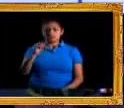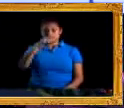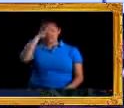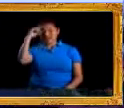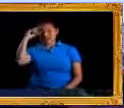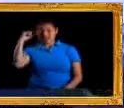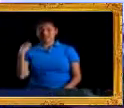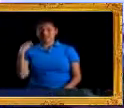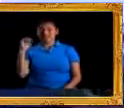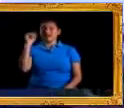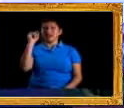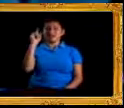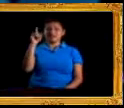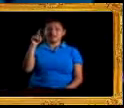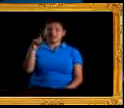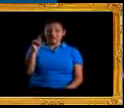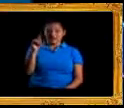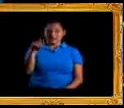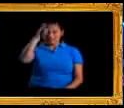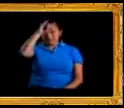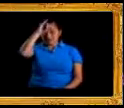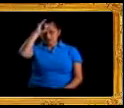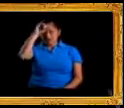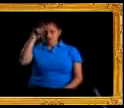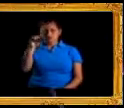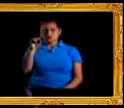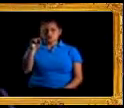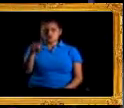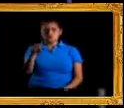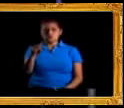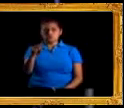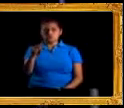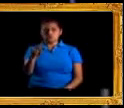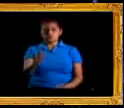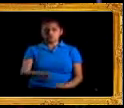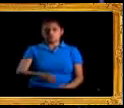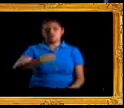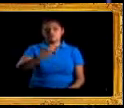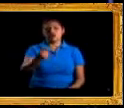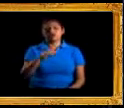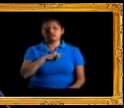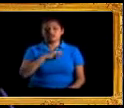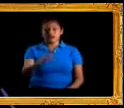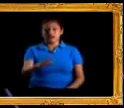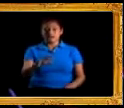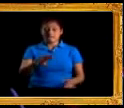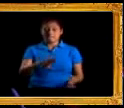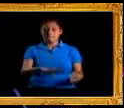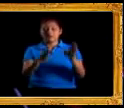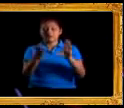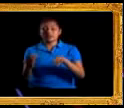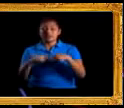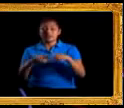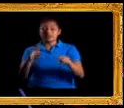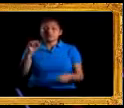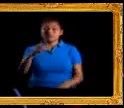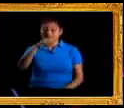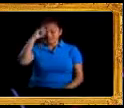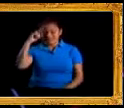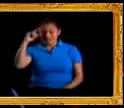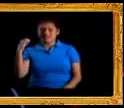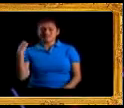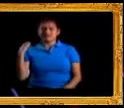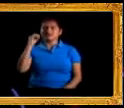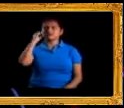salario va a ser muerte. Pero si trabajas y sirves al Señor, ¿cuál va a ser tu paga? La